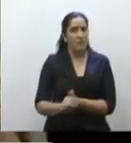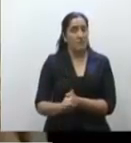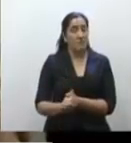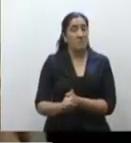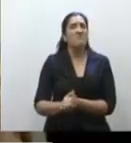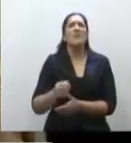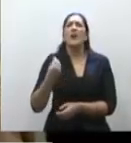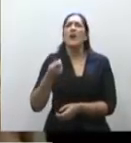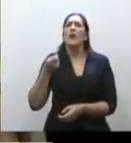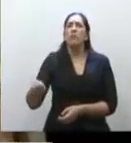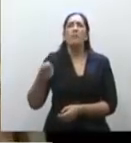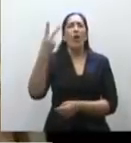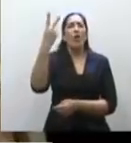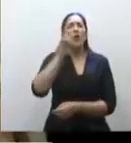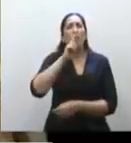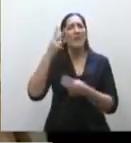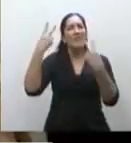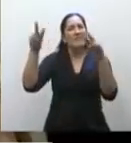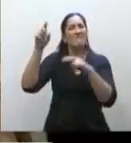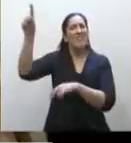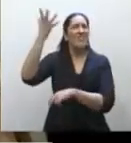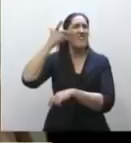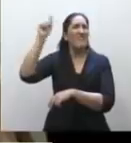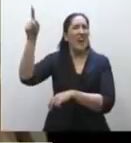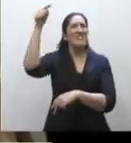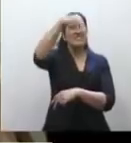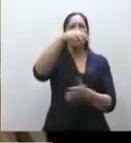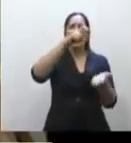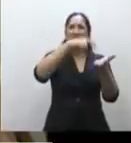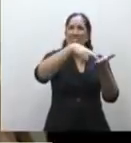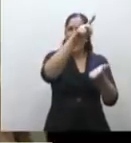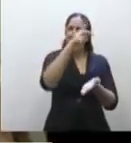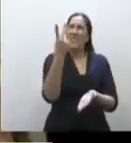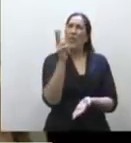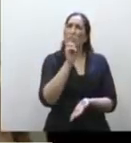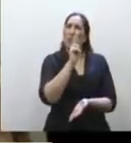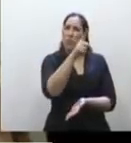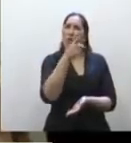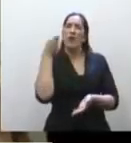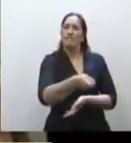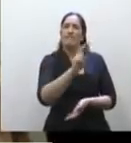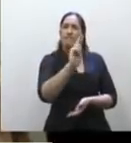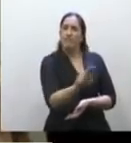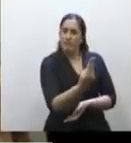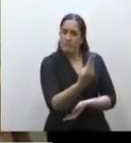Fueron asesinadas dos turistas francesas en la provincia de Salta, Cassandra Bouvier y